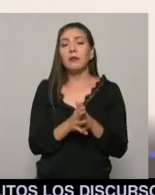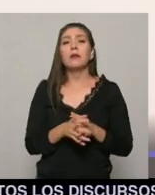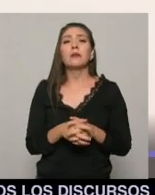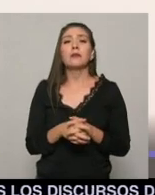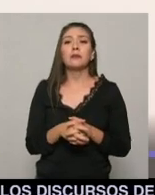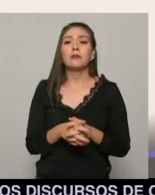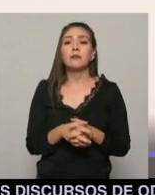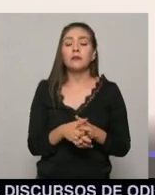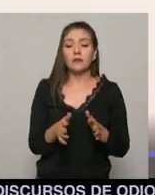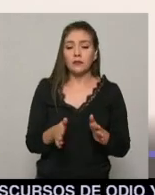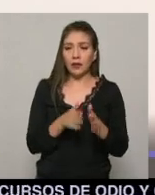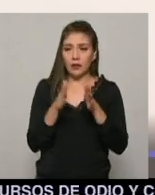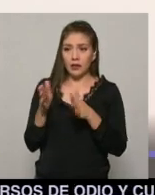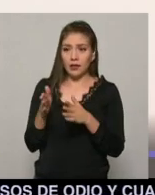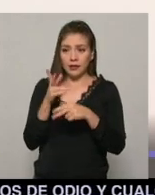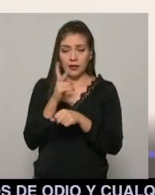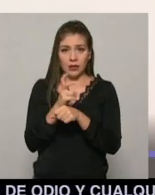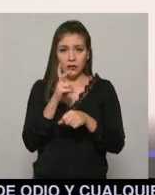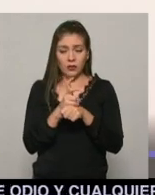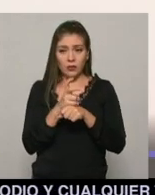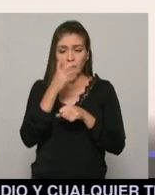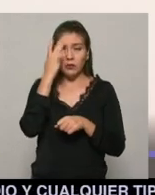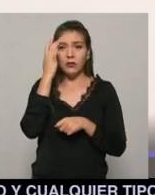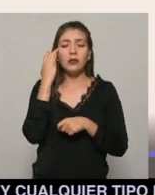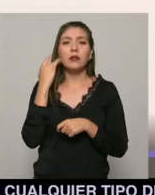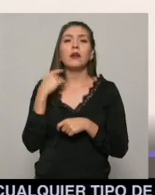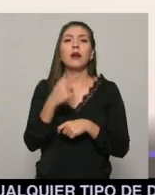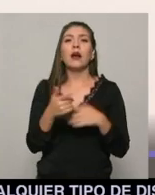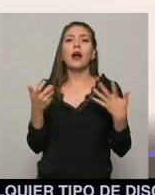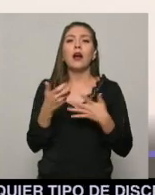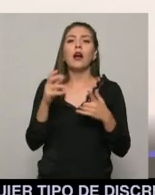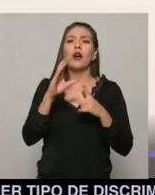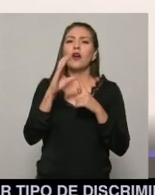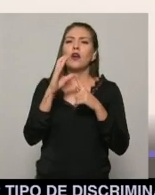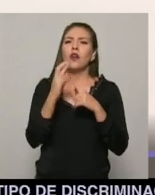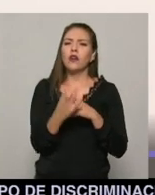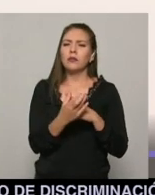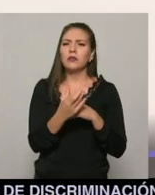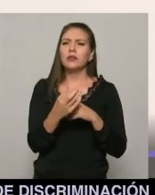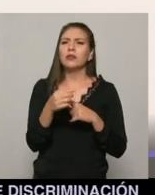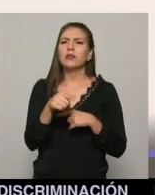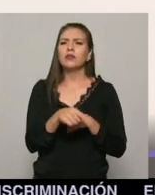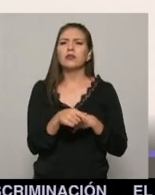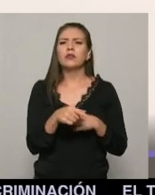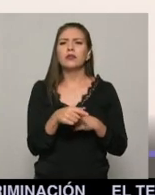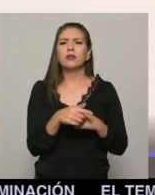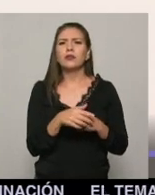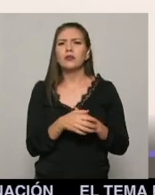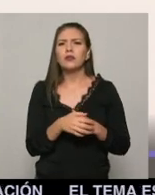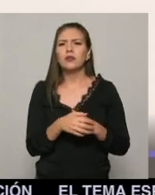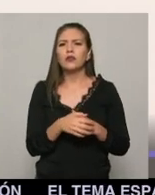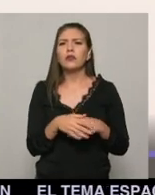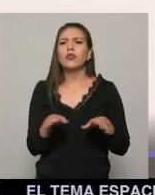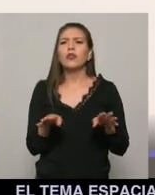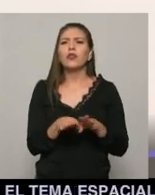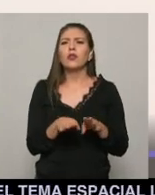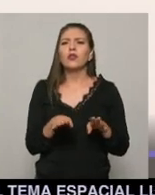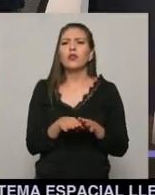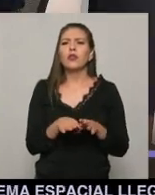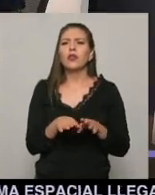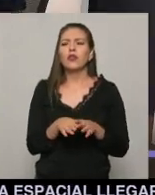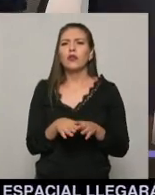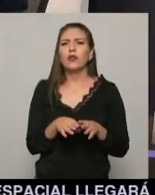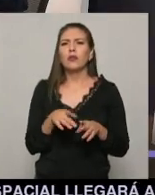comisión. Y el segundo es que se crea una comisión de honor, le llamaron ellos de honor de género, es una cosa